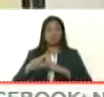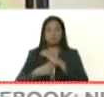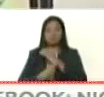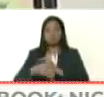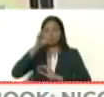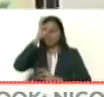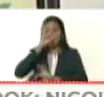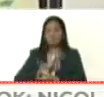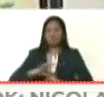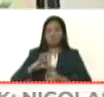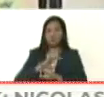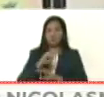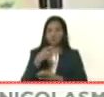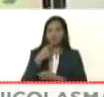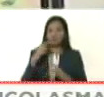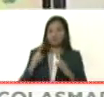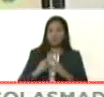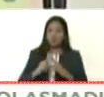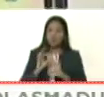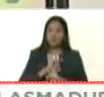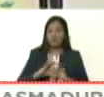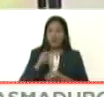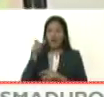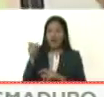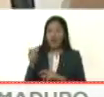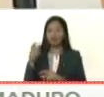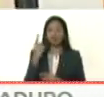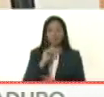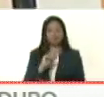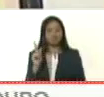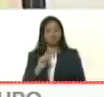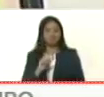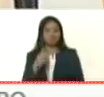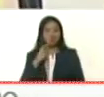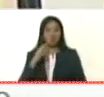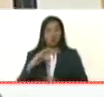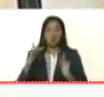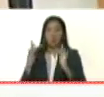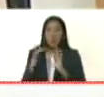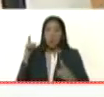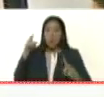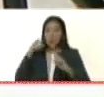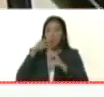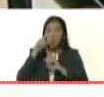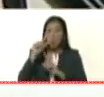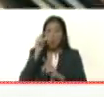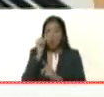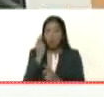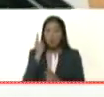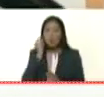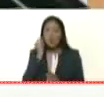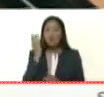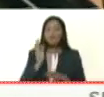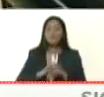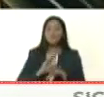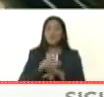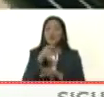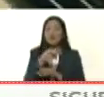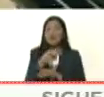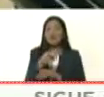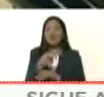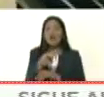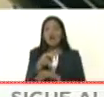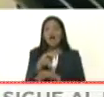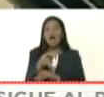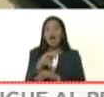nada, ni que Guaidó no conocía a la señora Rosana de Cúcuta, no. Tenía contacto directo con la señora Rosana de Cúcuta, porque Marrero le